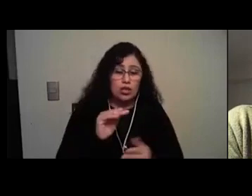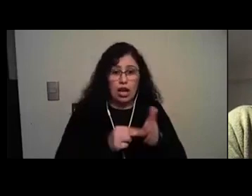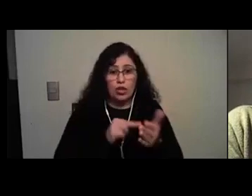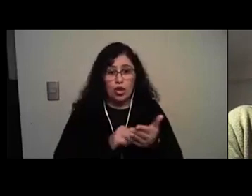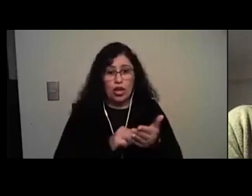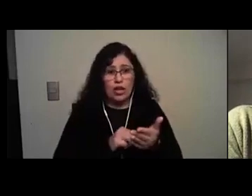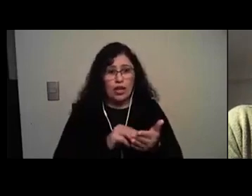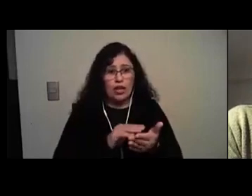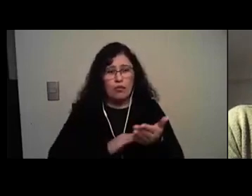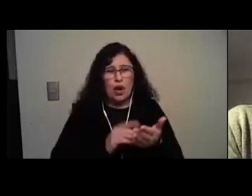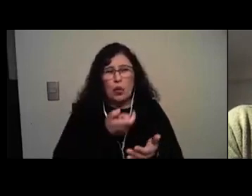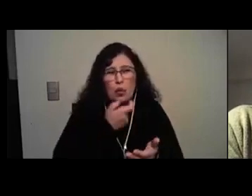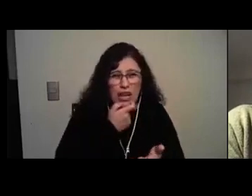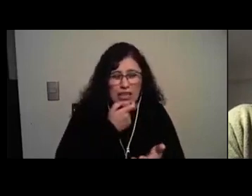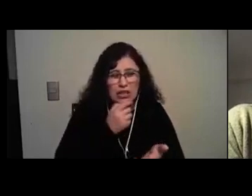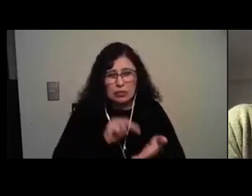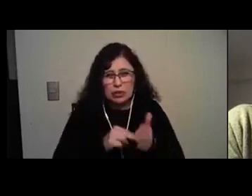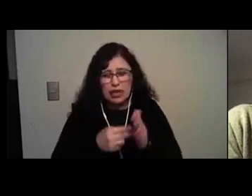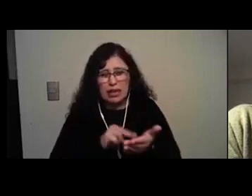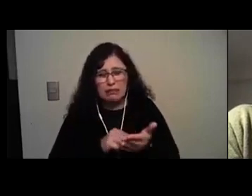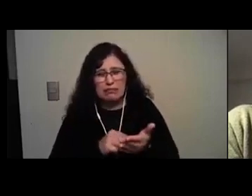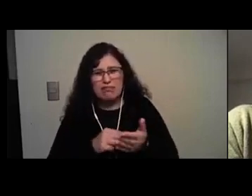del hueso, osteogénesis imperfecta,